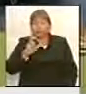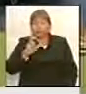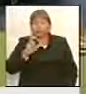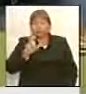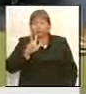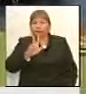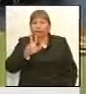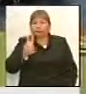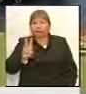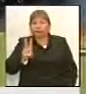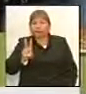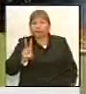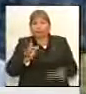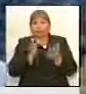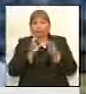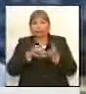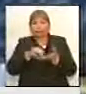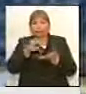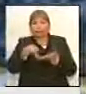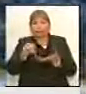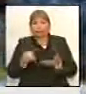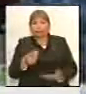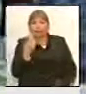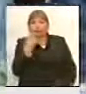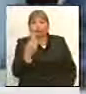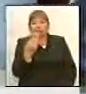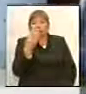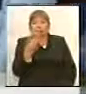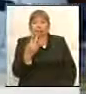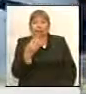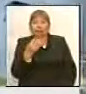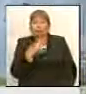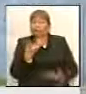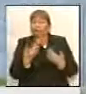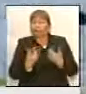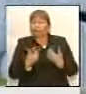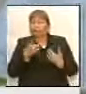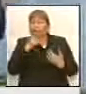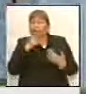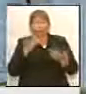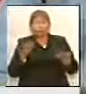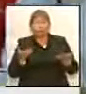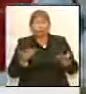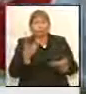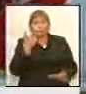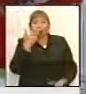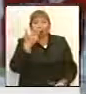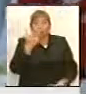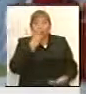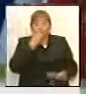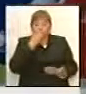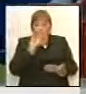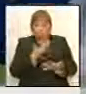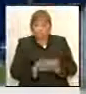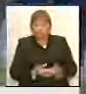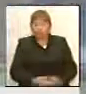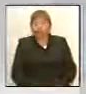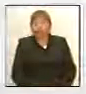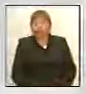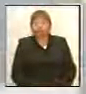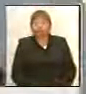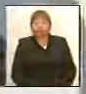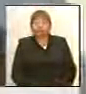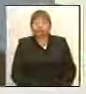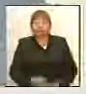332 centros poblados, solo 104 tienen algún sistema de agua, pero solo 13 son de buena calidad.